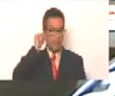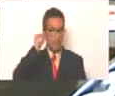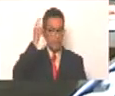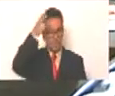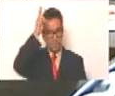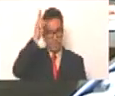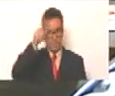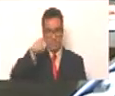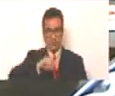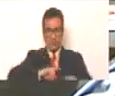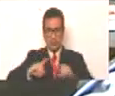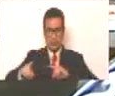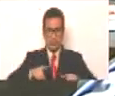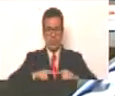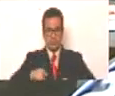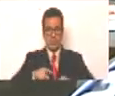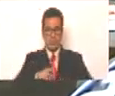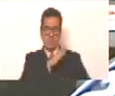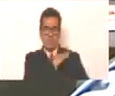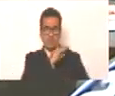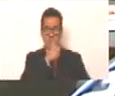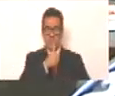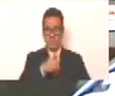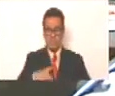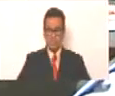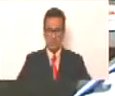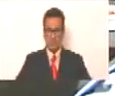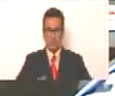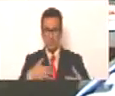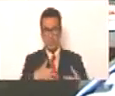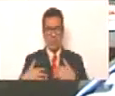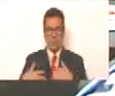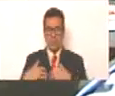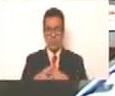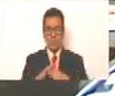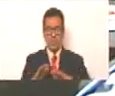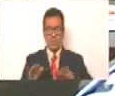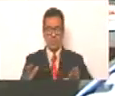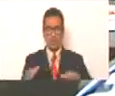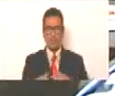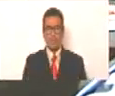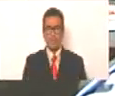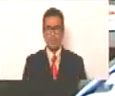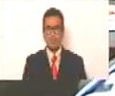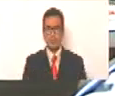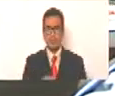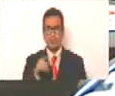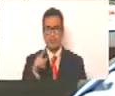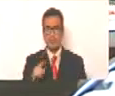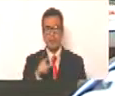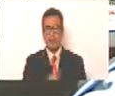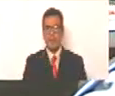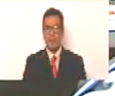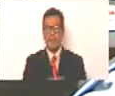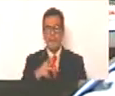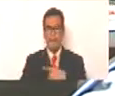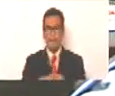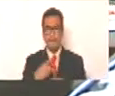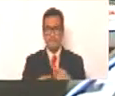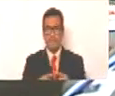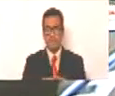guerreras, luchadoras que peleaban contra la emancipación de ese proceso